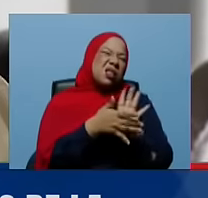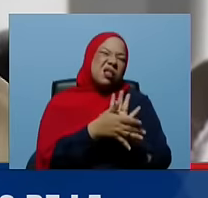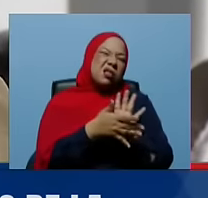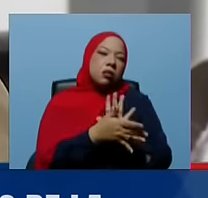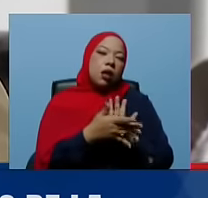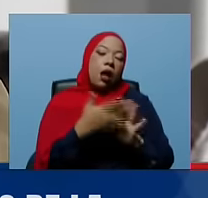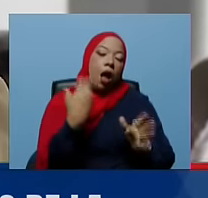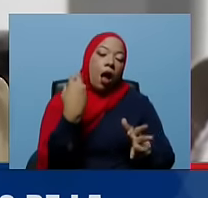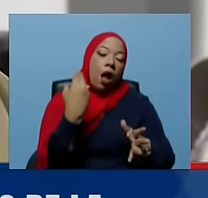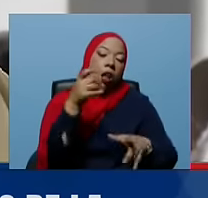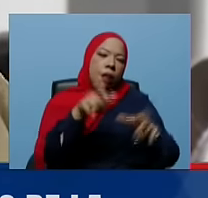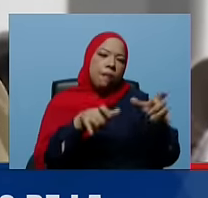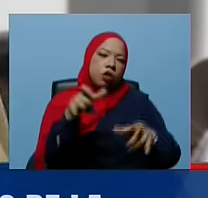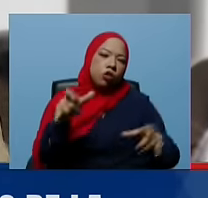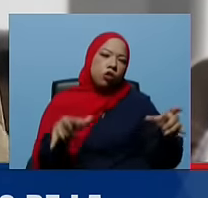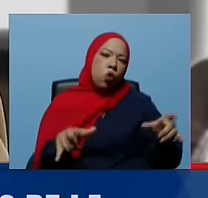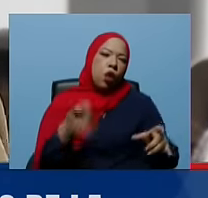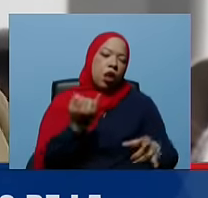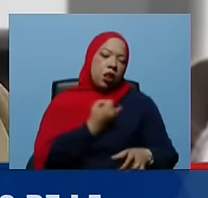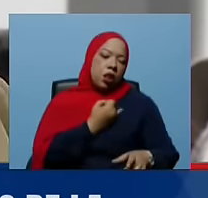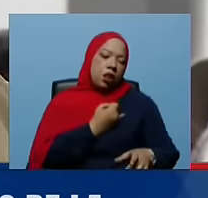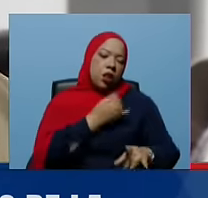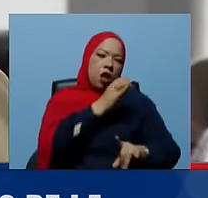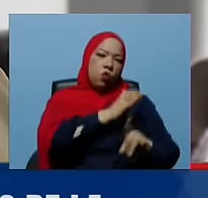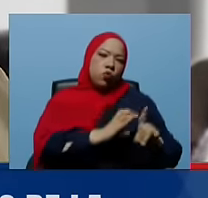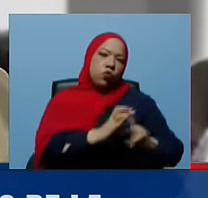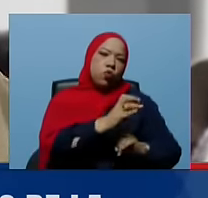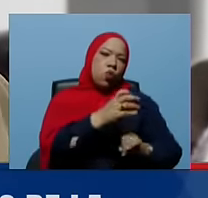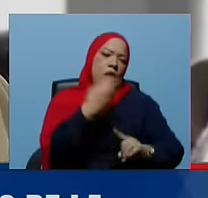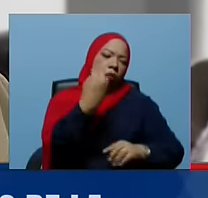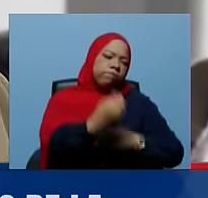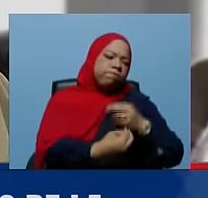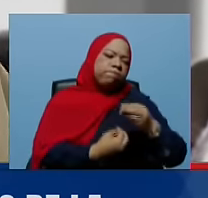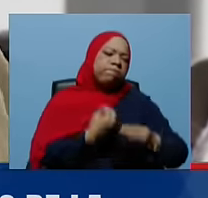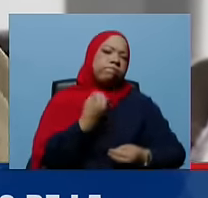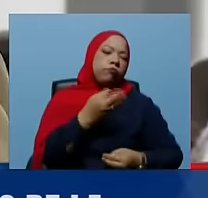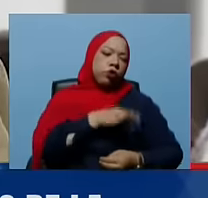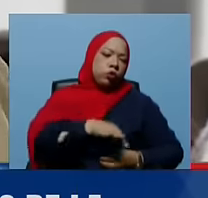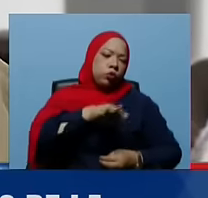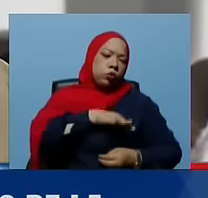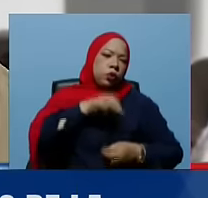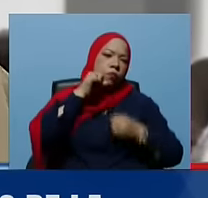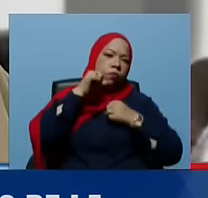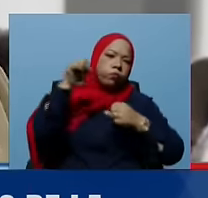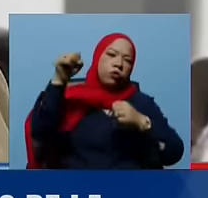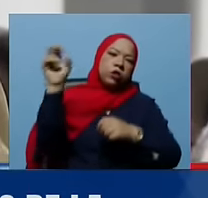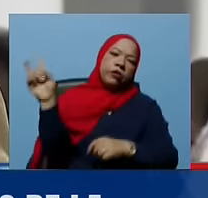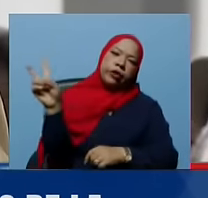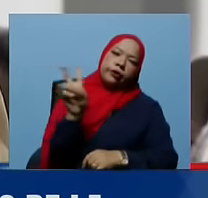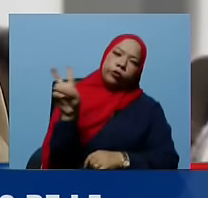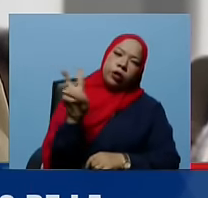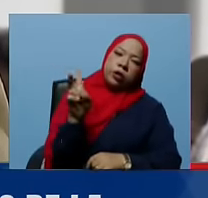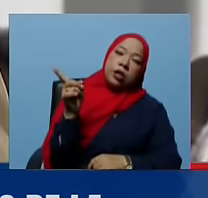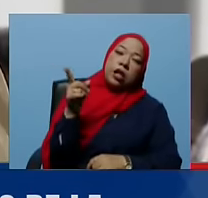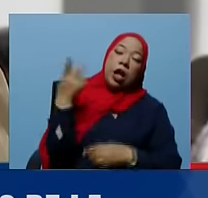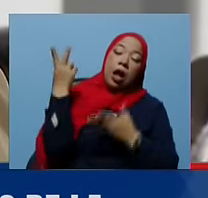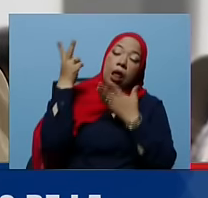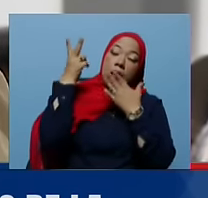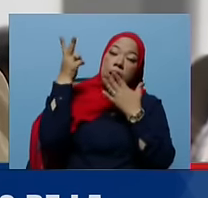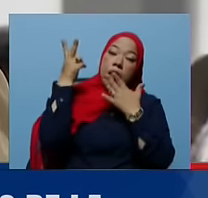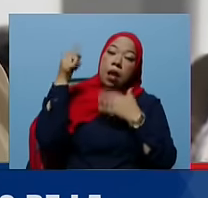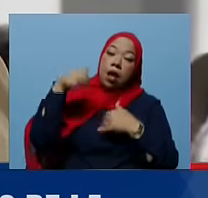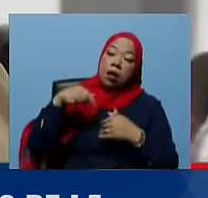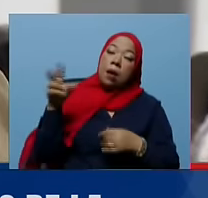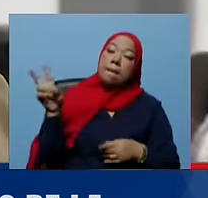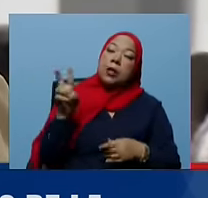el país. Los indígenas también somos parte primordial, esencial de esta